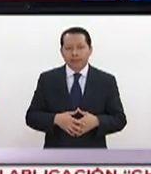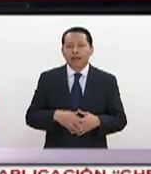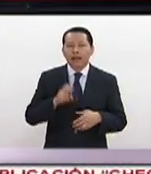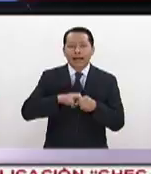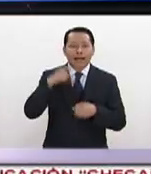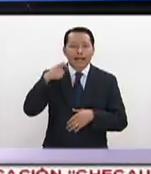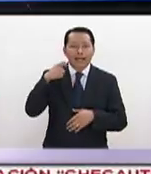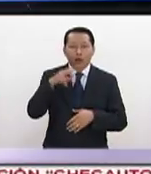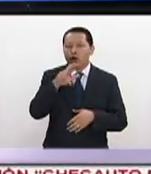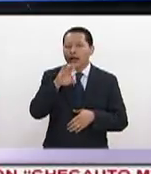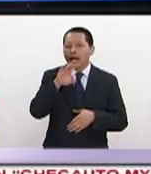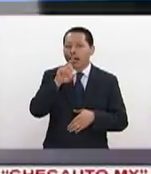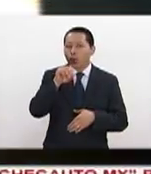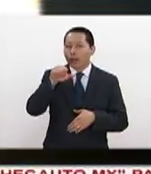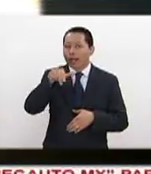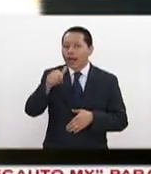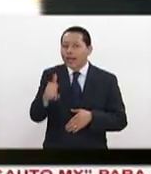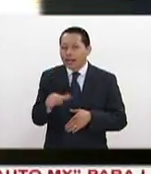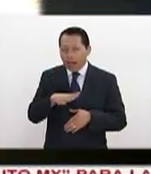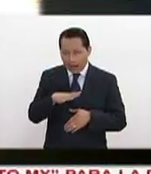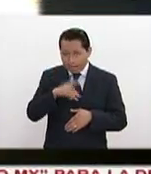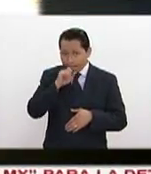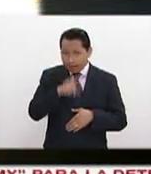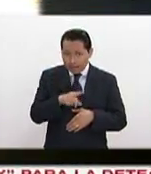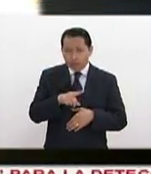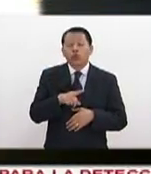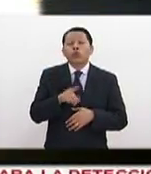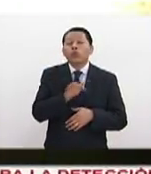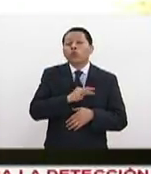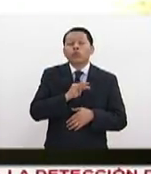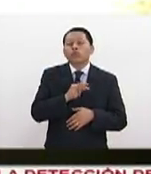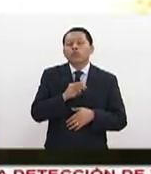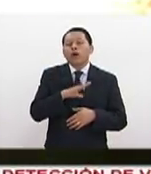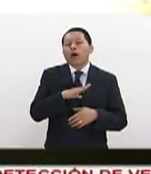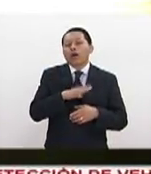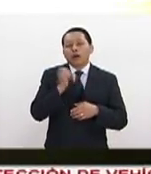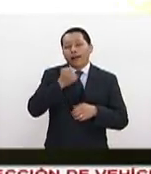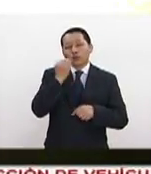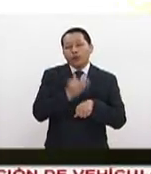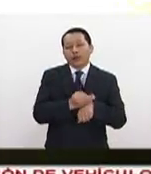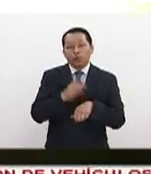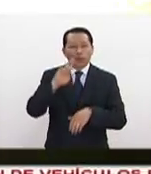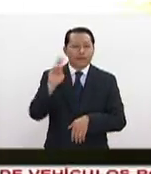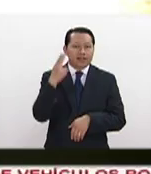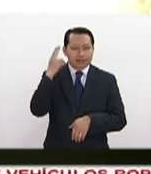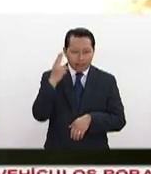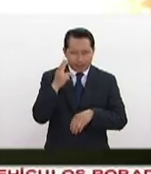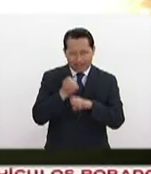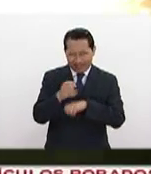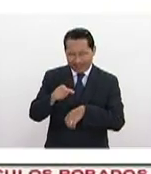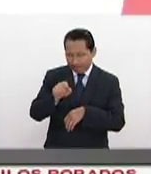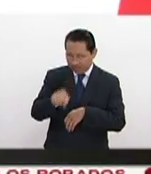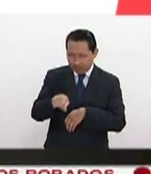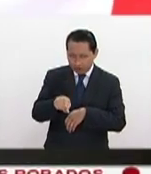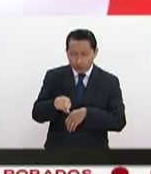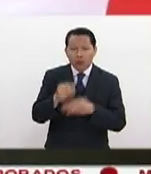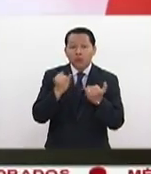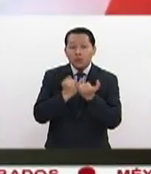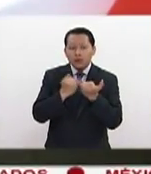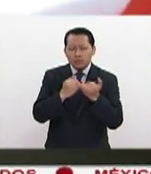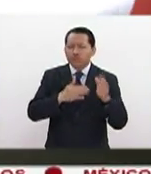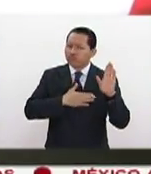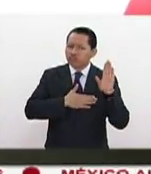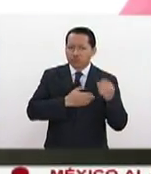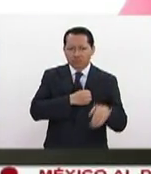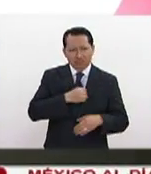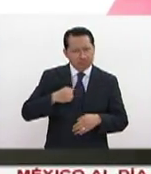En Querétaro, Ricardo Anaya, precandidato a la coalición por México al Frente, se reunió con estudiantes de la Universidad del Estado. Ahí reiteró su compromiso